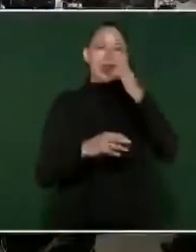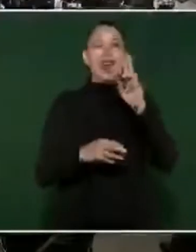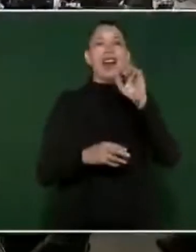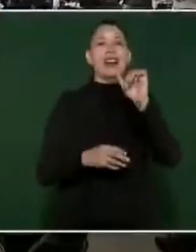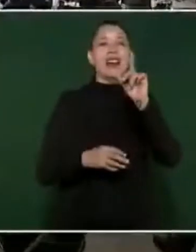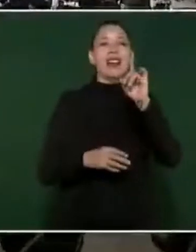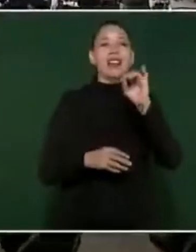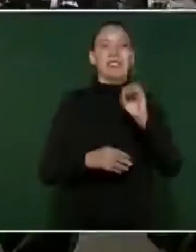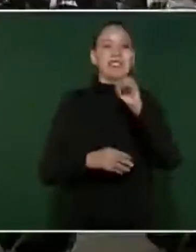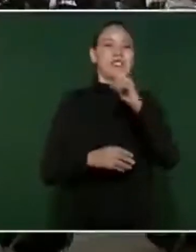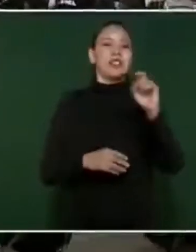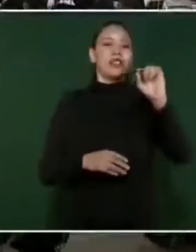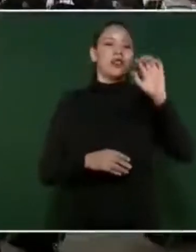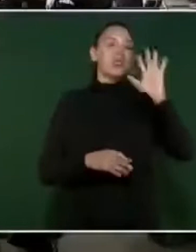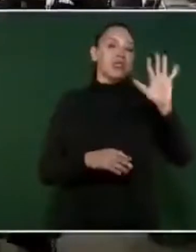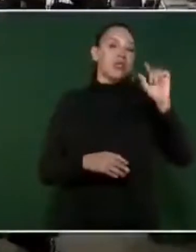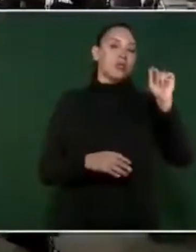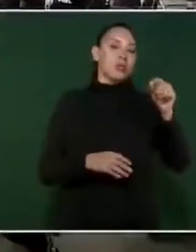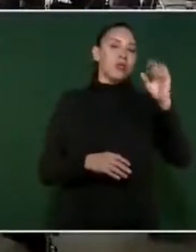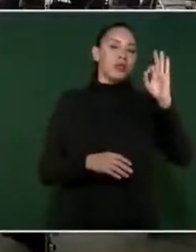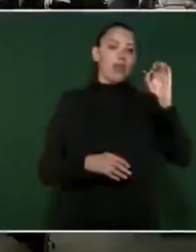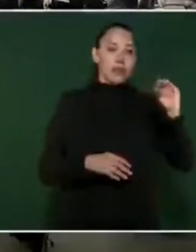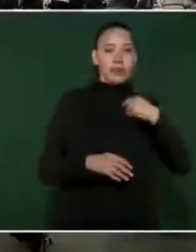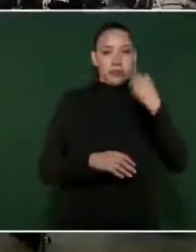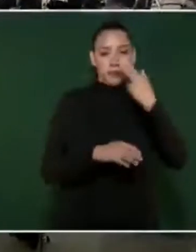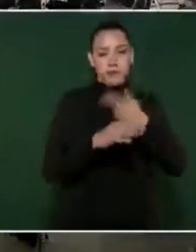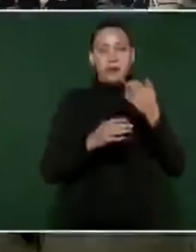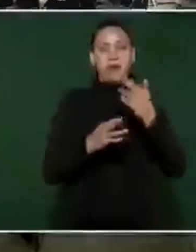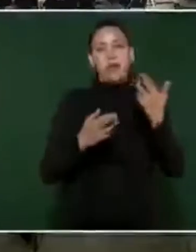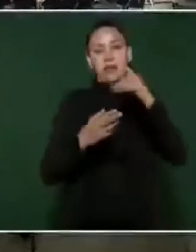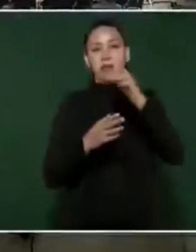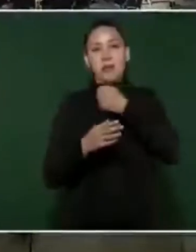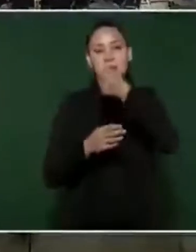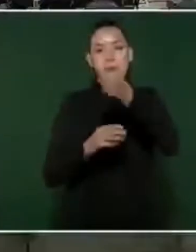107.5 FM, y también al portal reynosanews.com. Al